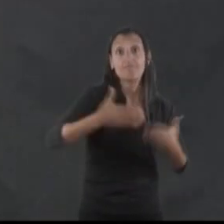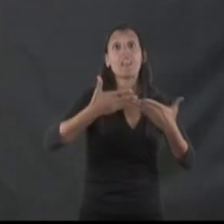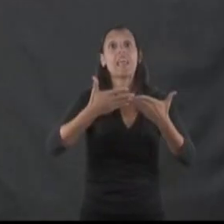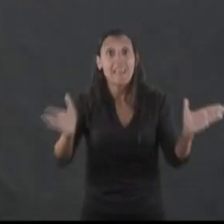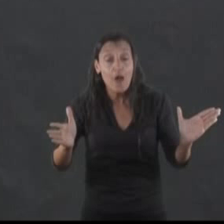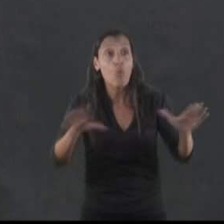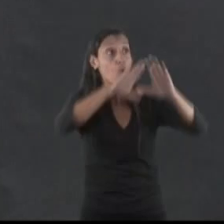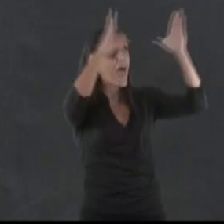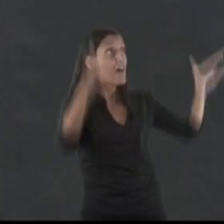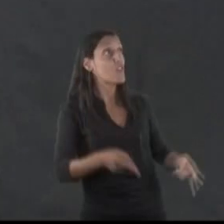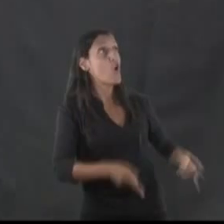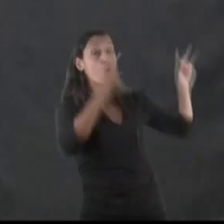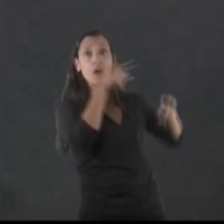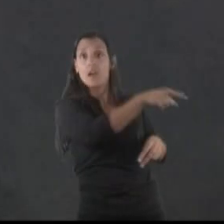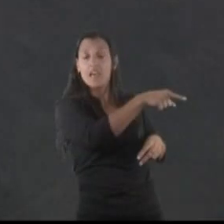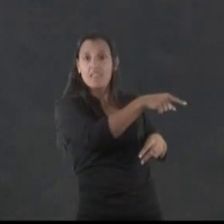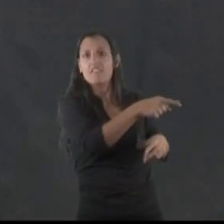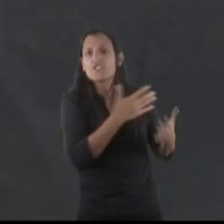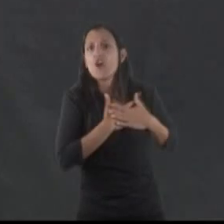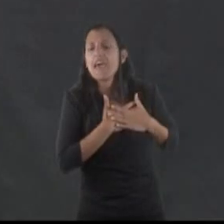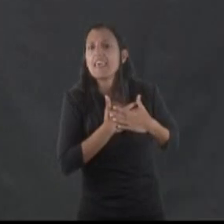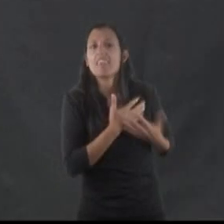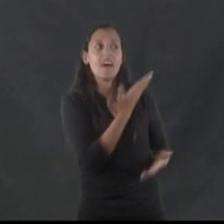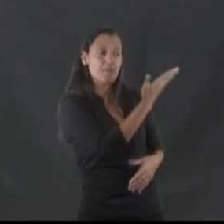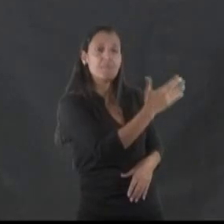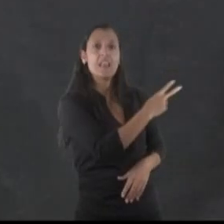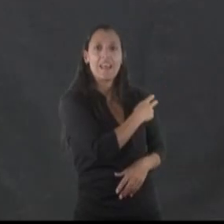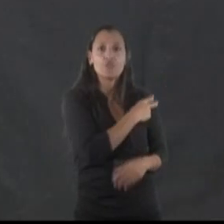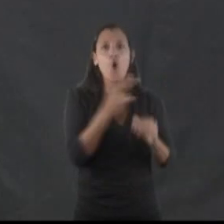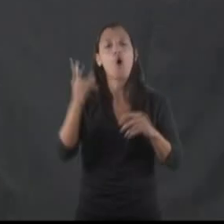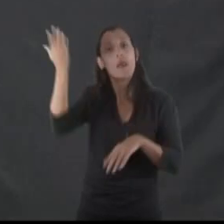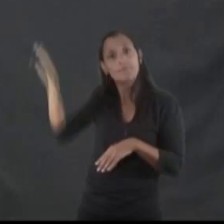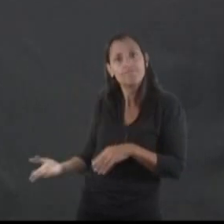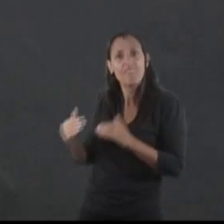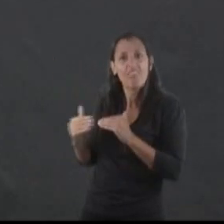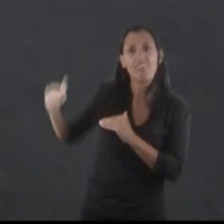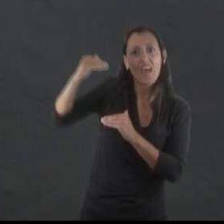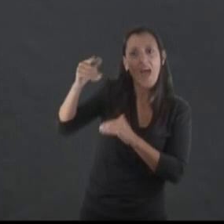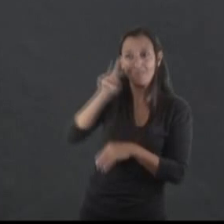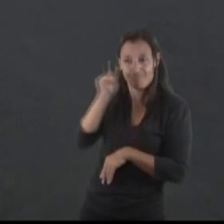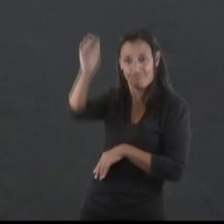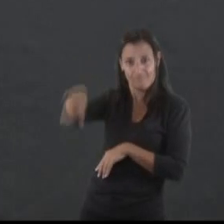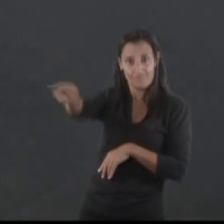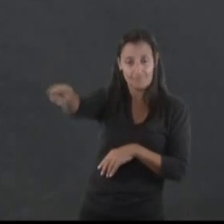inaugurando este edificio, querida rectora, querido decano, que lo vi por allí.